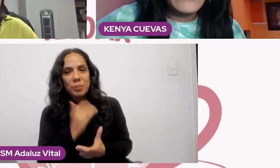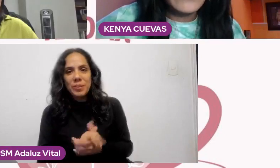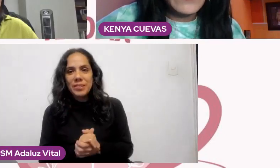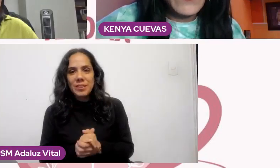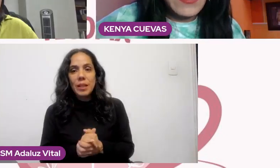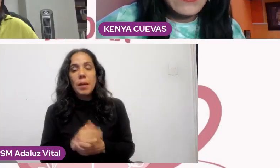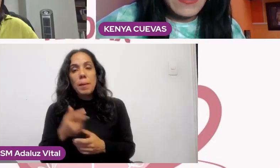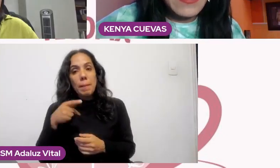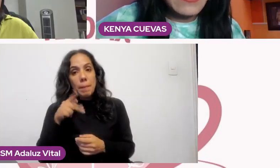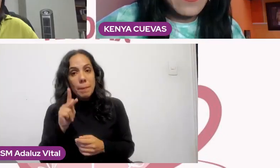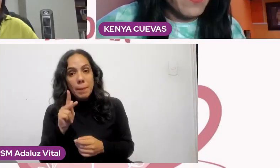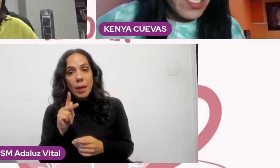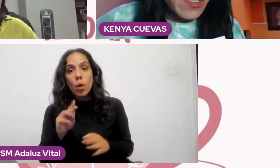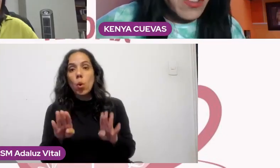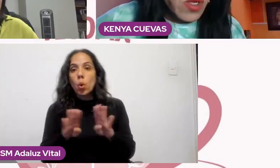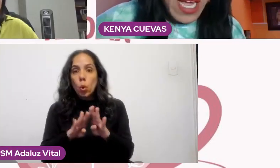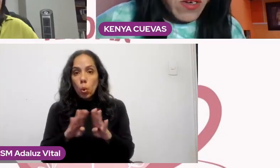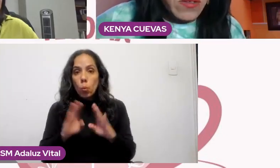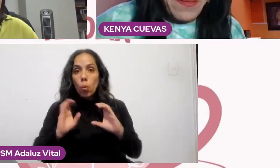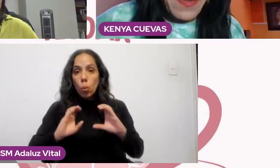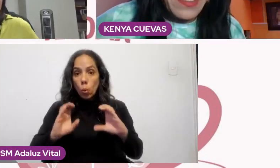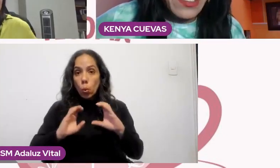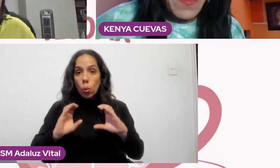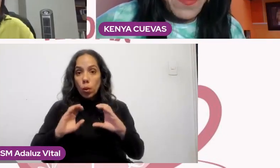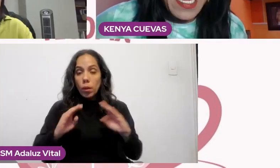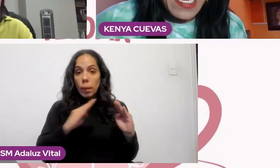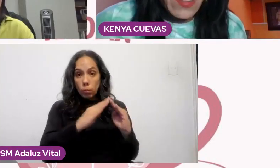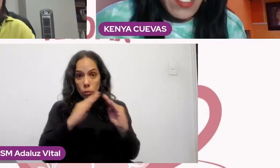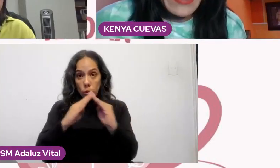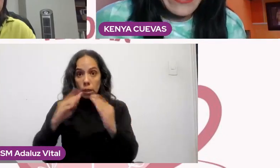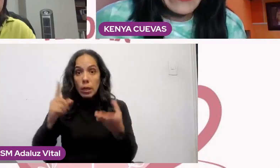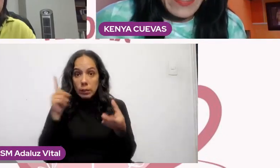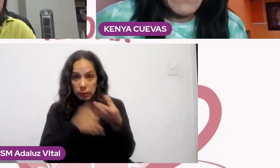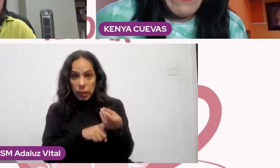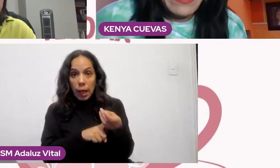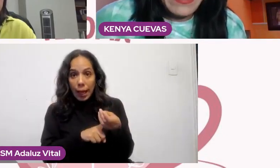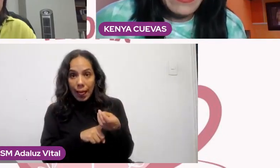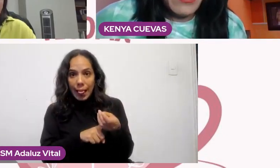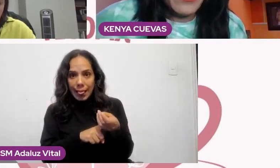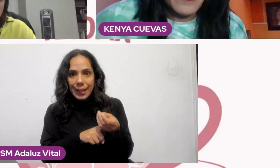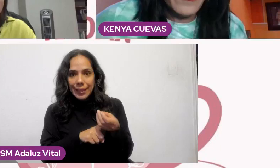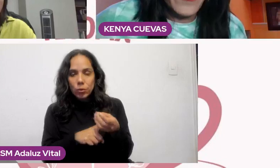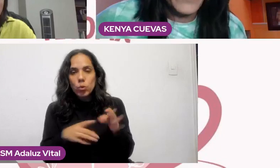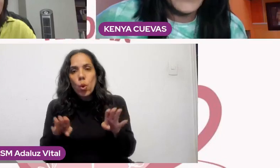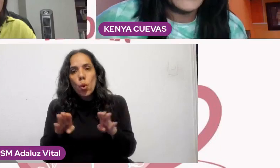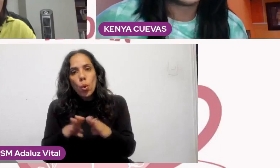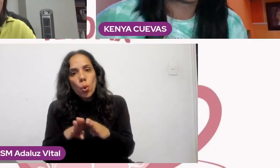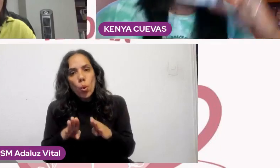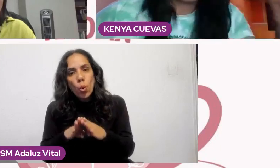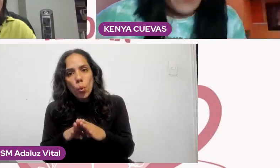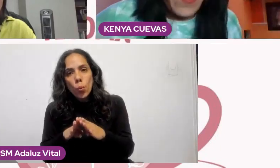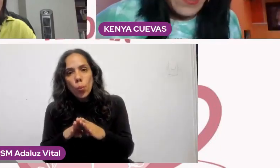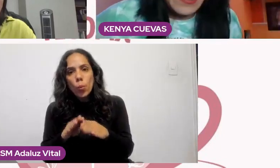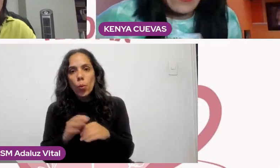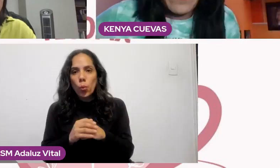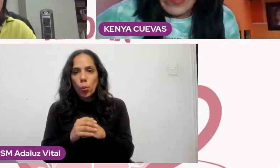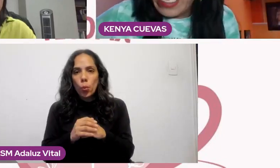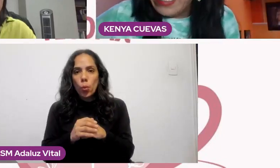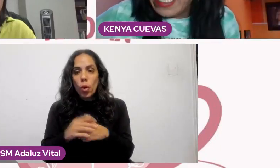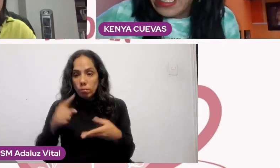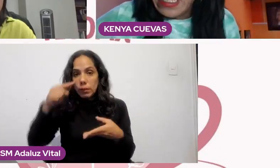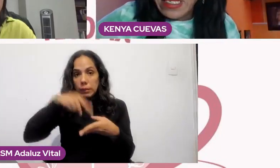prevención que hago dentro de las casas, porque eso es lo que hago, una prevención para que no llegue el transfeminicidio, ¿no? O no lleguen otro tipo de